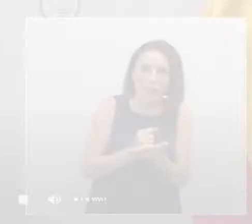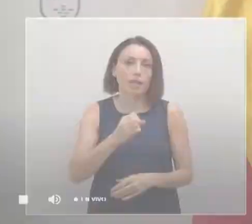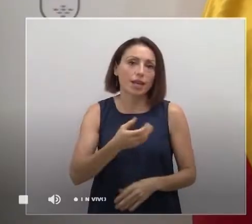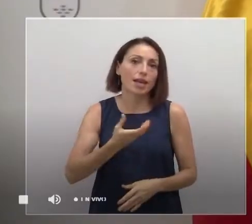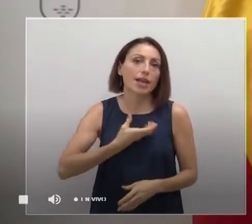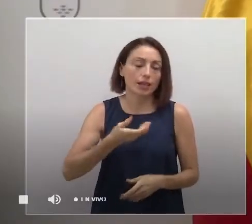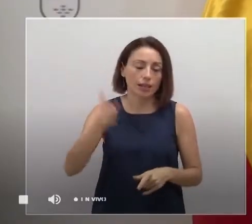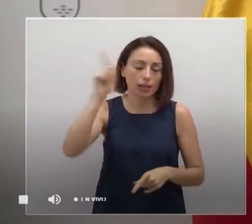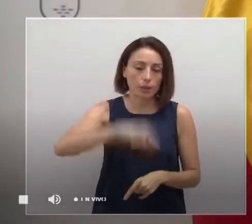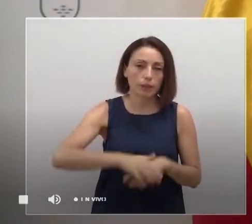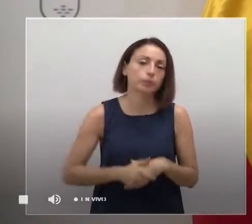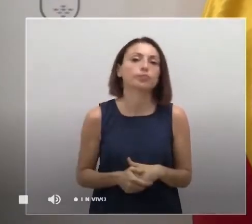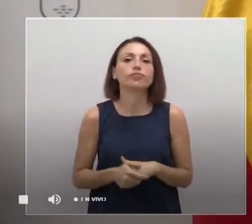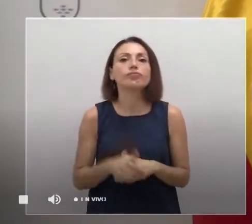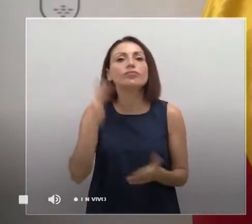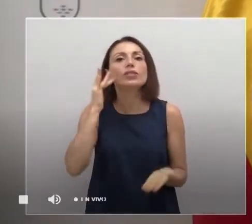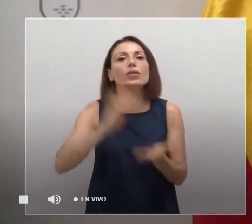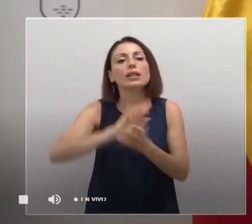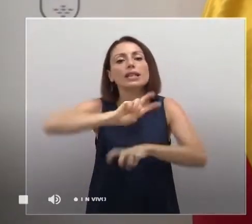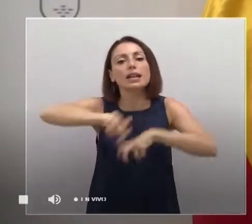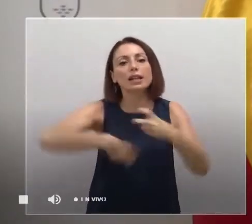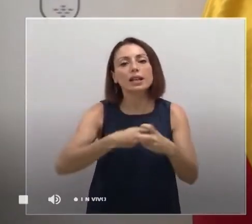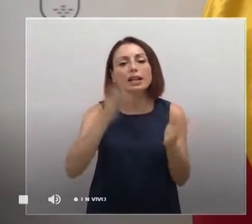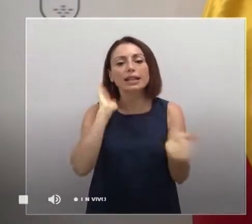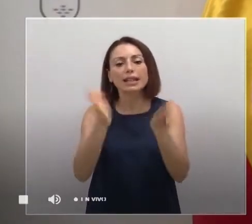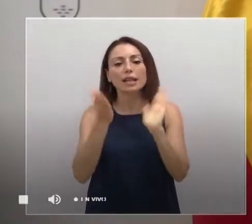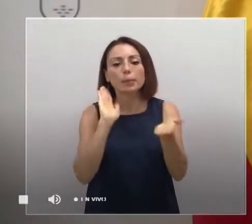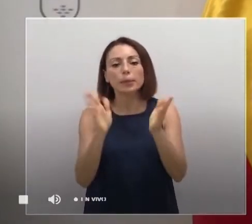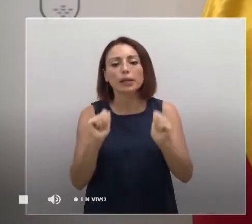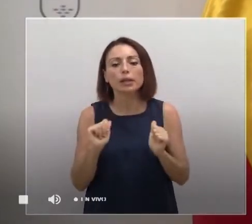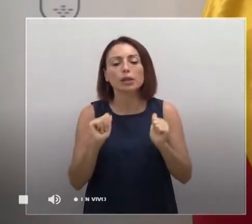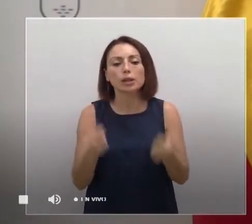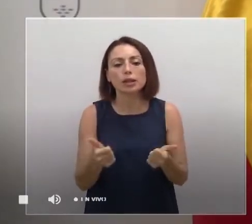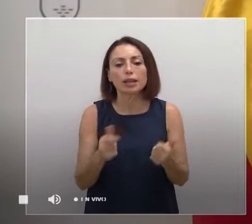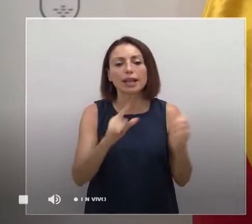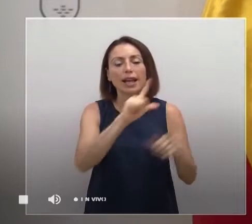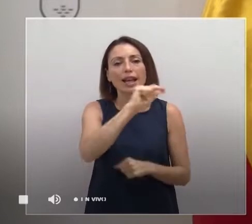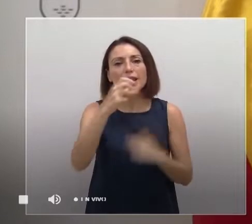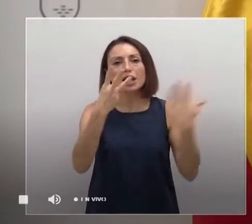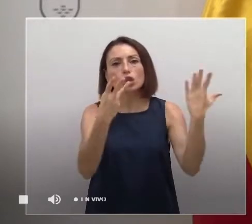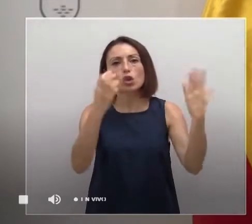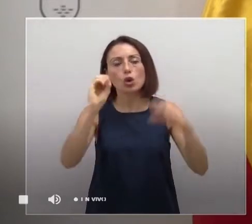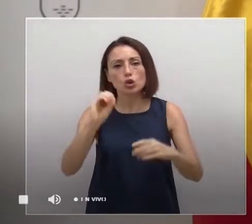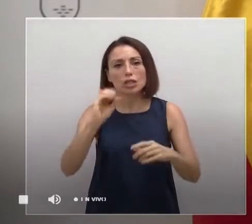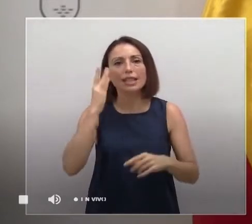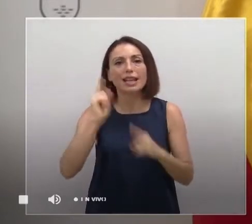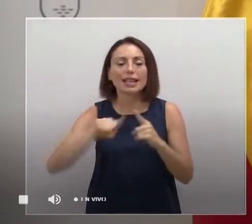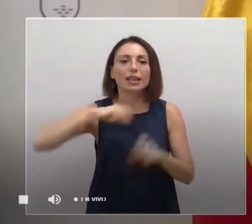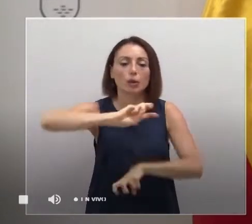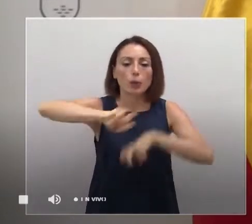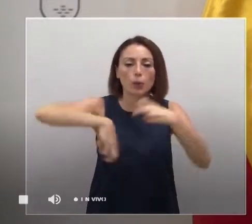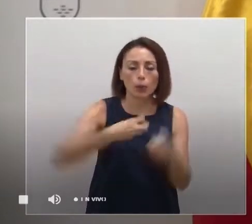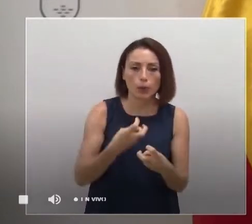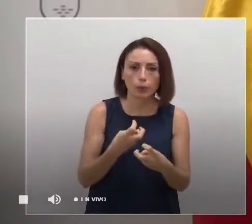de esta manera las fechas para la renovación de los tratamientos iniciarán 180 días después de su fecha de renovación con la cadencia